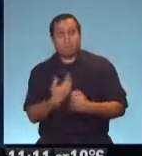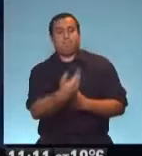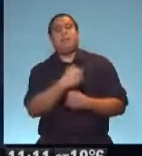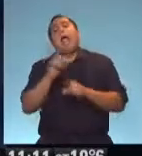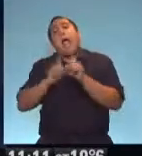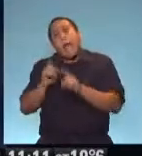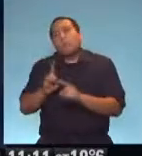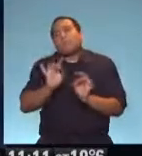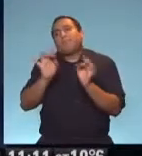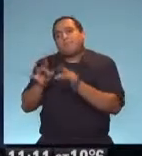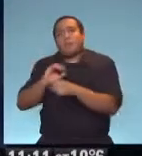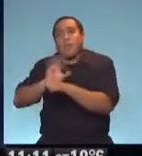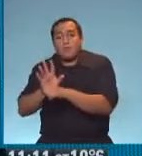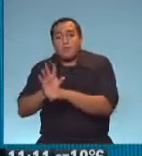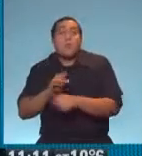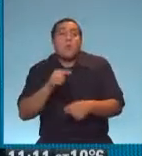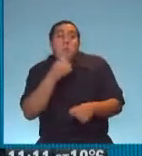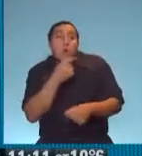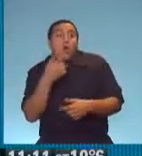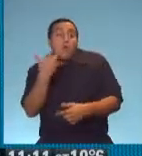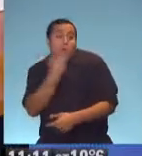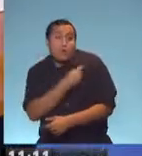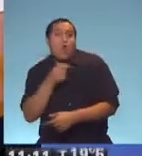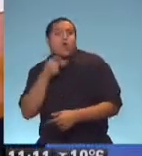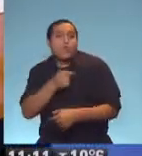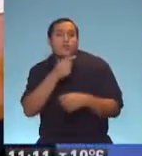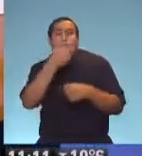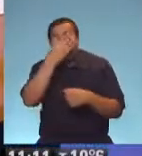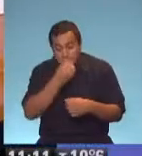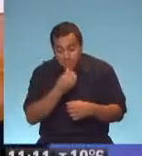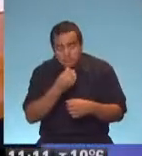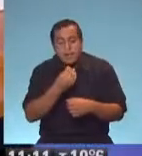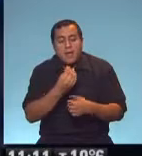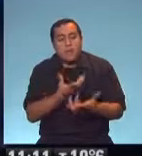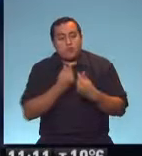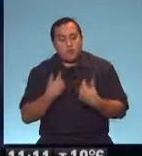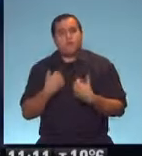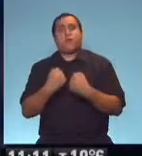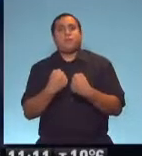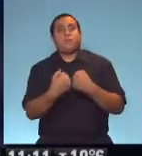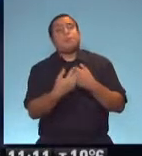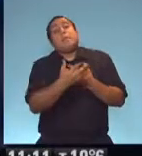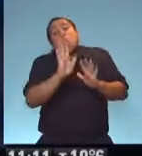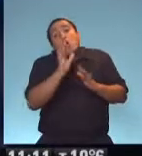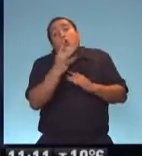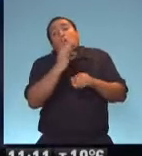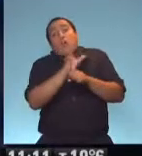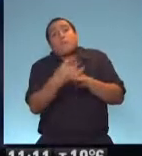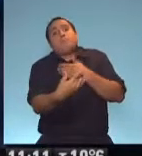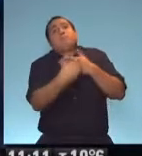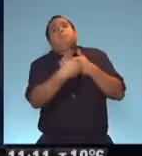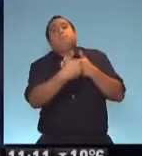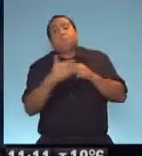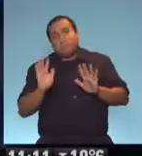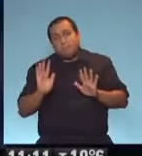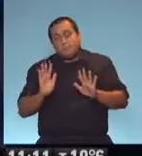coronavirus, estamos un poquito más fuertes. Un poquito más fuertes, Si no agregaríamos coronavirus, gripe, digo, la idea es minimizar al máximo todas las afecciones